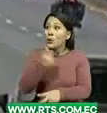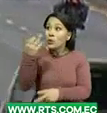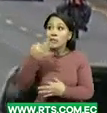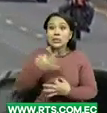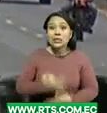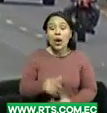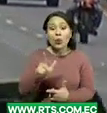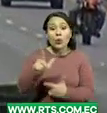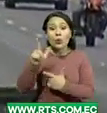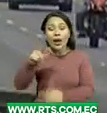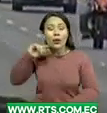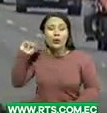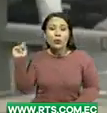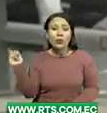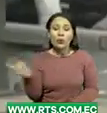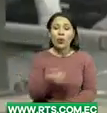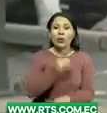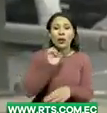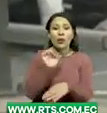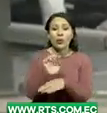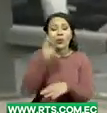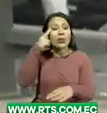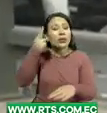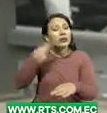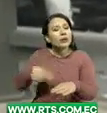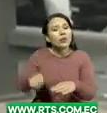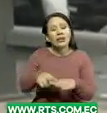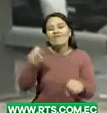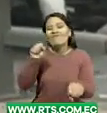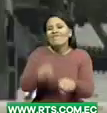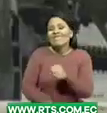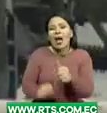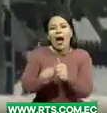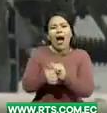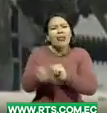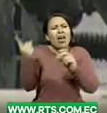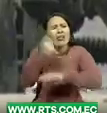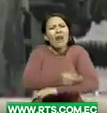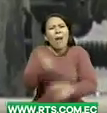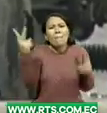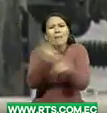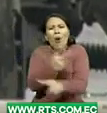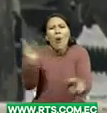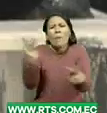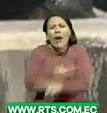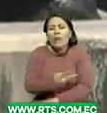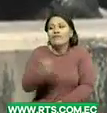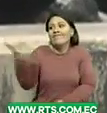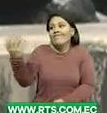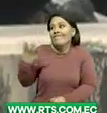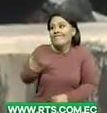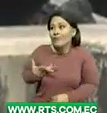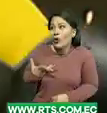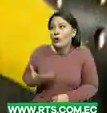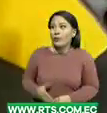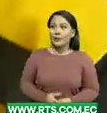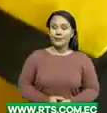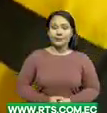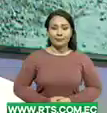inseguridad a nivel nacional sigue siendo desgracia de cada día. Informó Jorge Escobar.